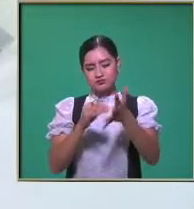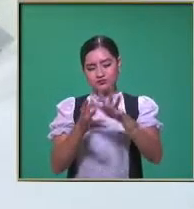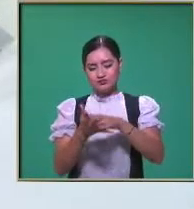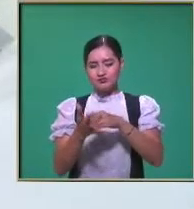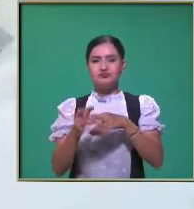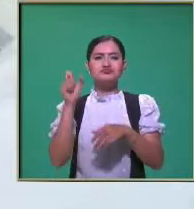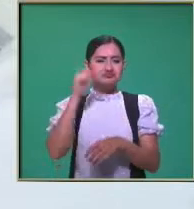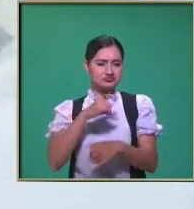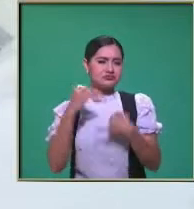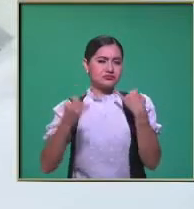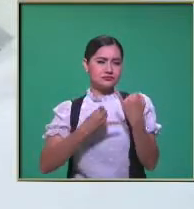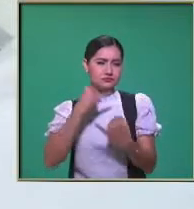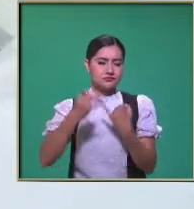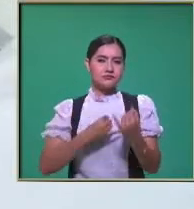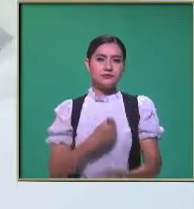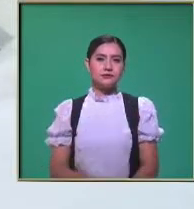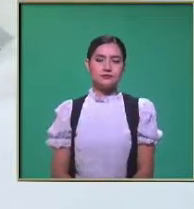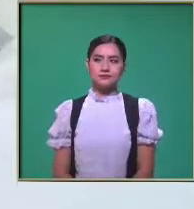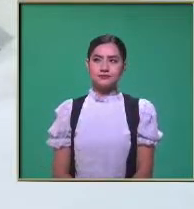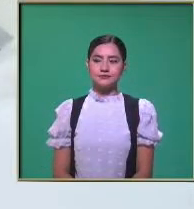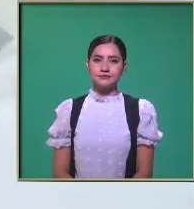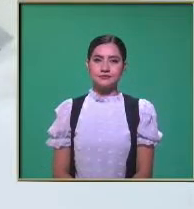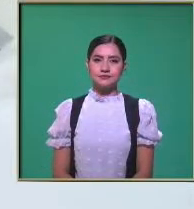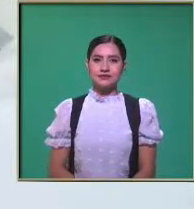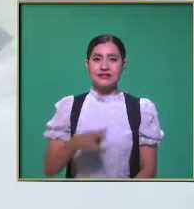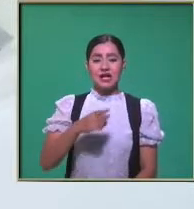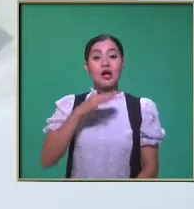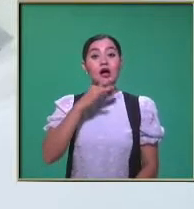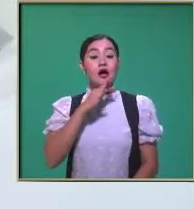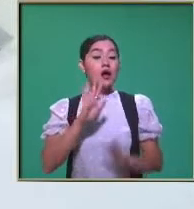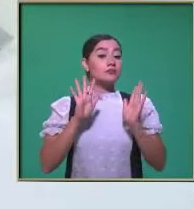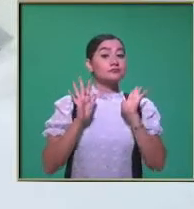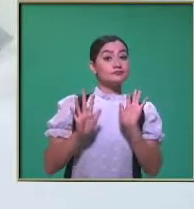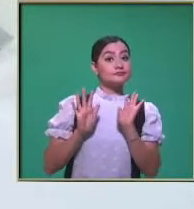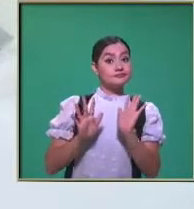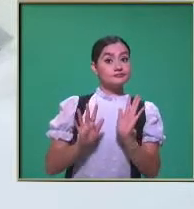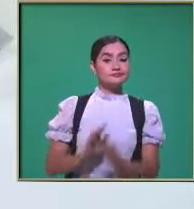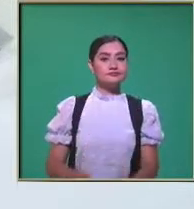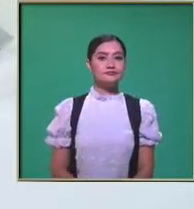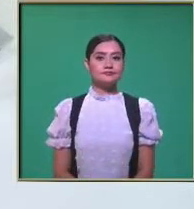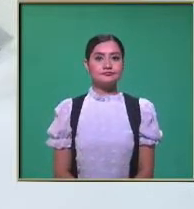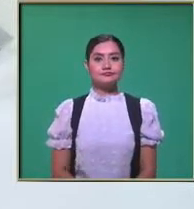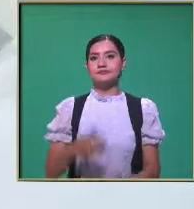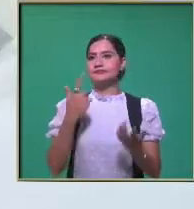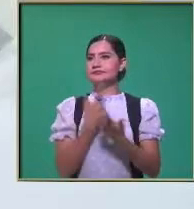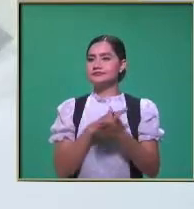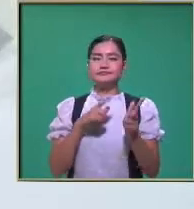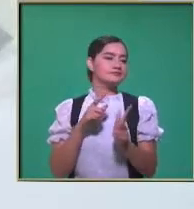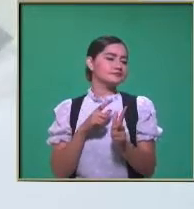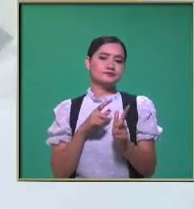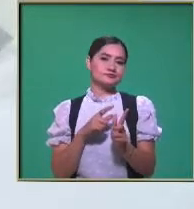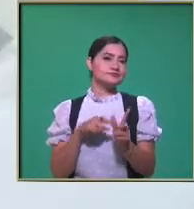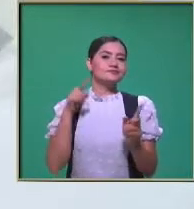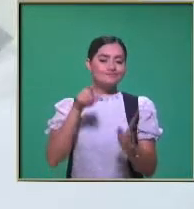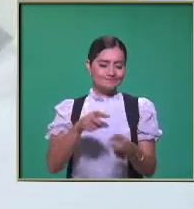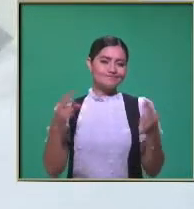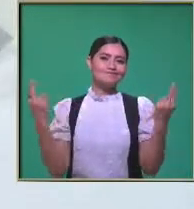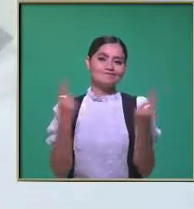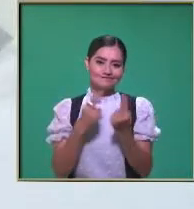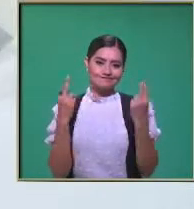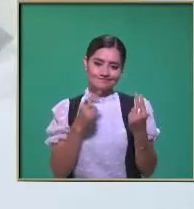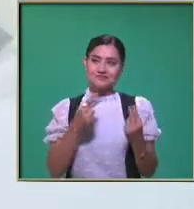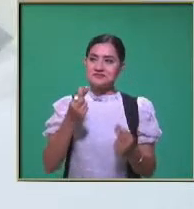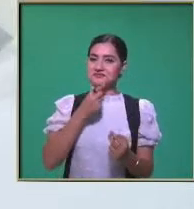no sea una limitante el hecho de, ay, se va a ensuciar, ay, cualquier cosa, no, al contrario,